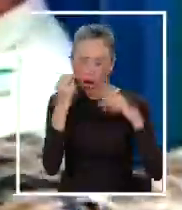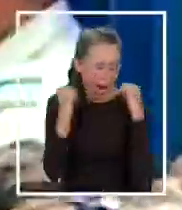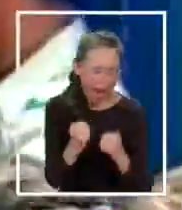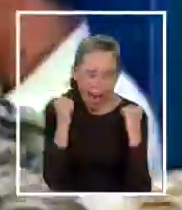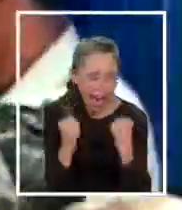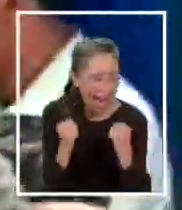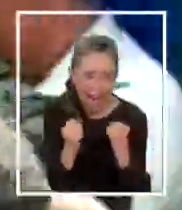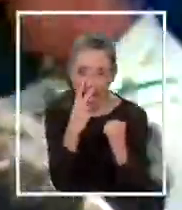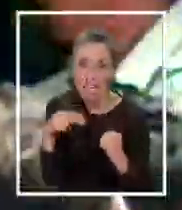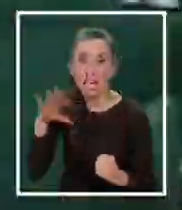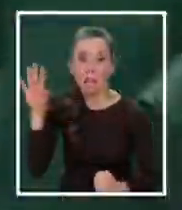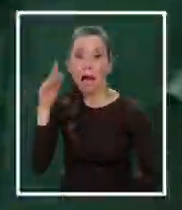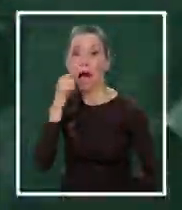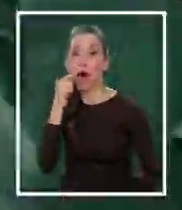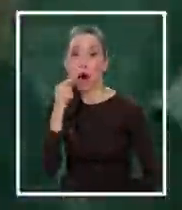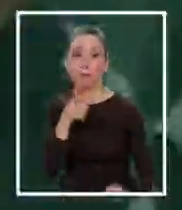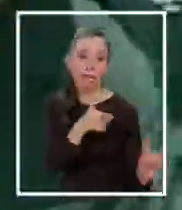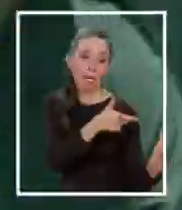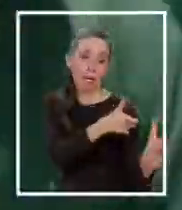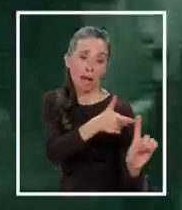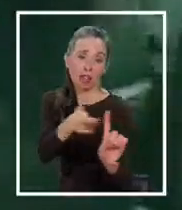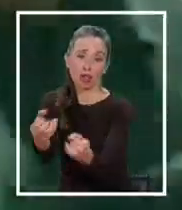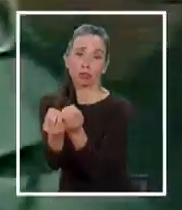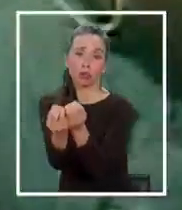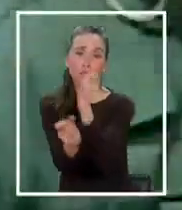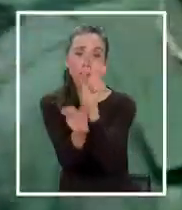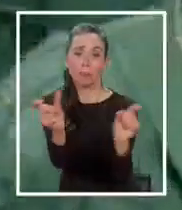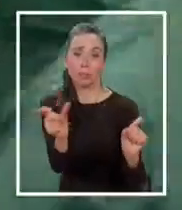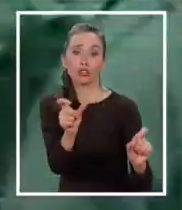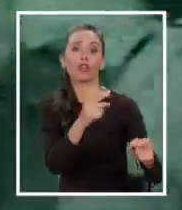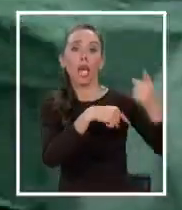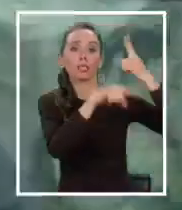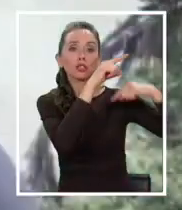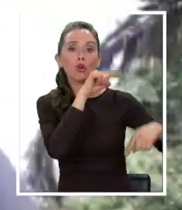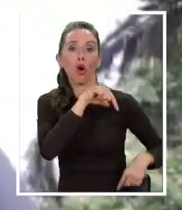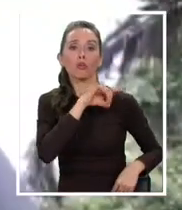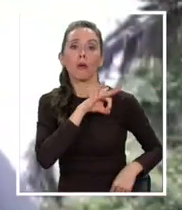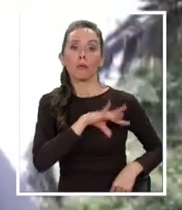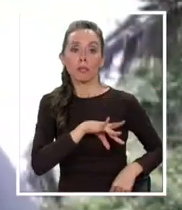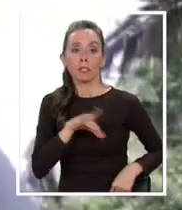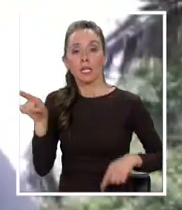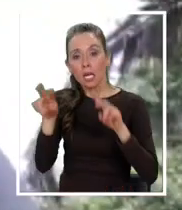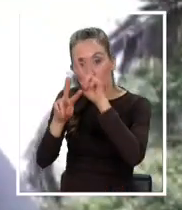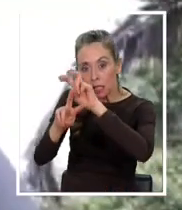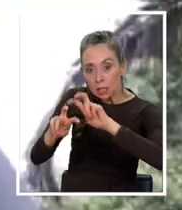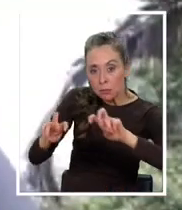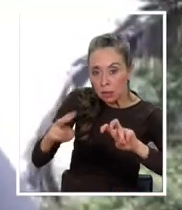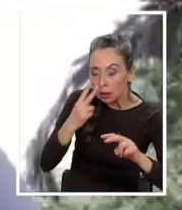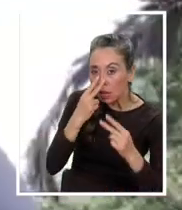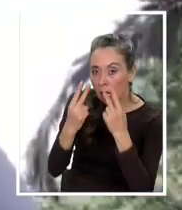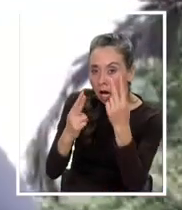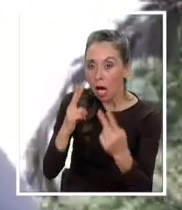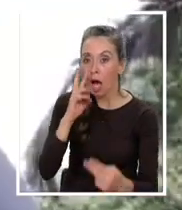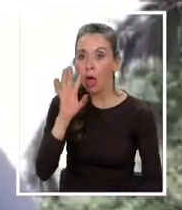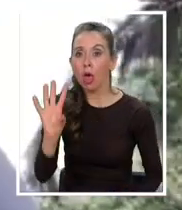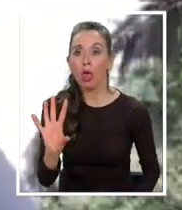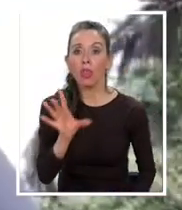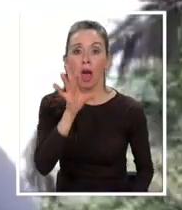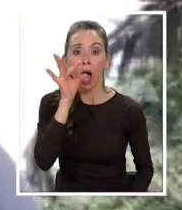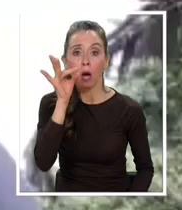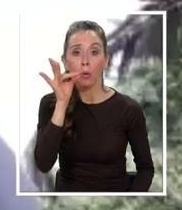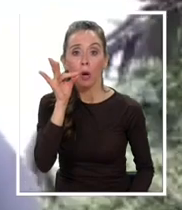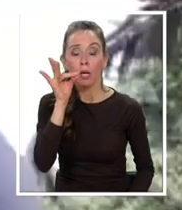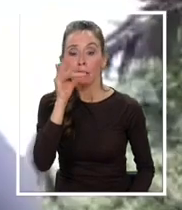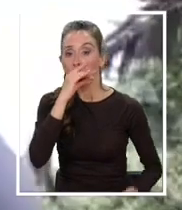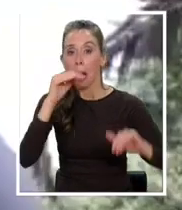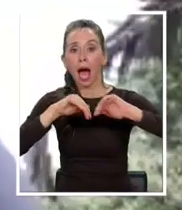mayor asesino en serie de la historia de nuestro país. Esa investigación nos permitió darnos cuenta del